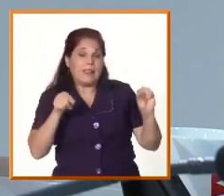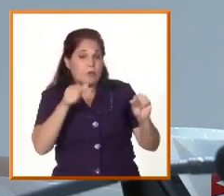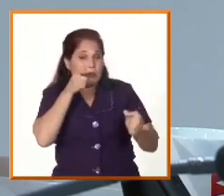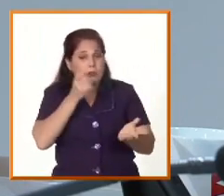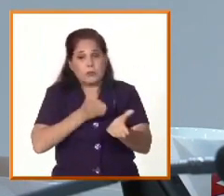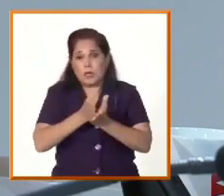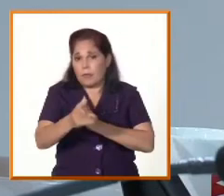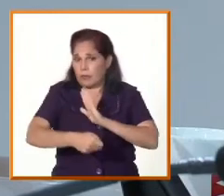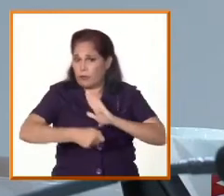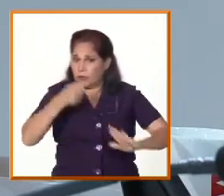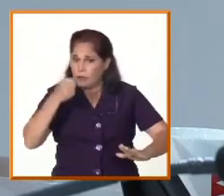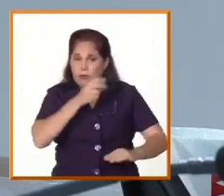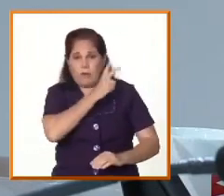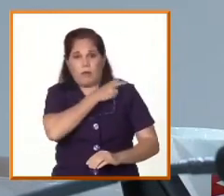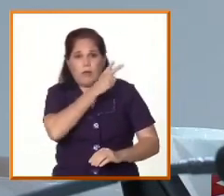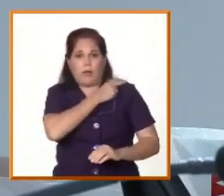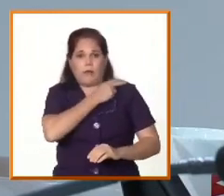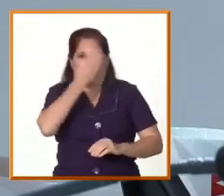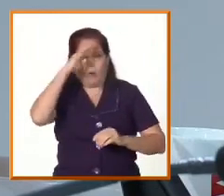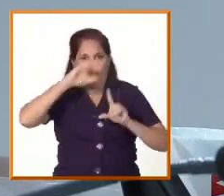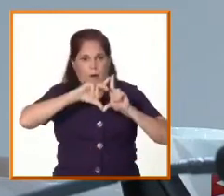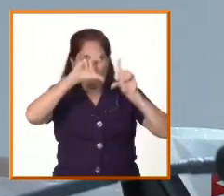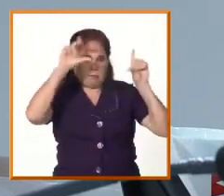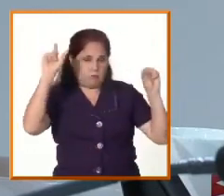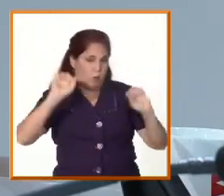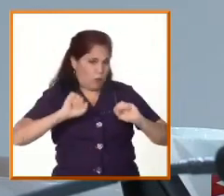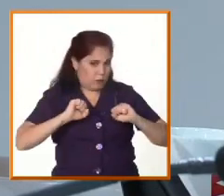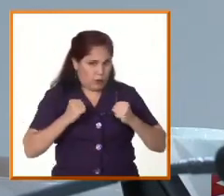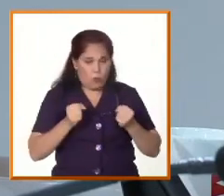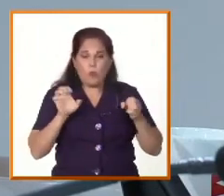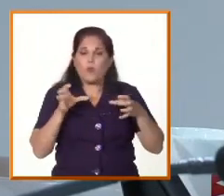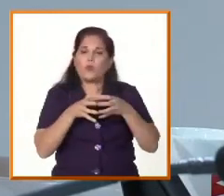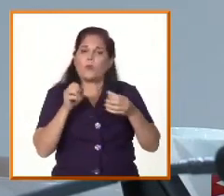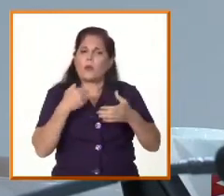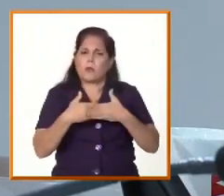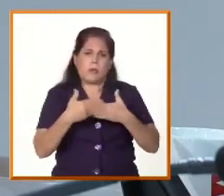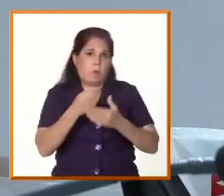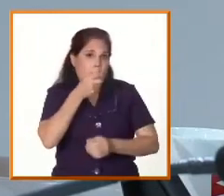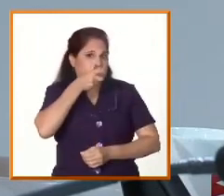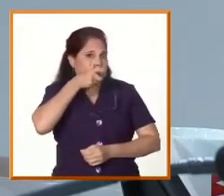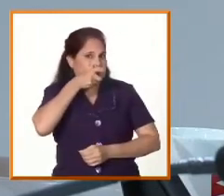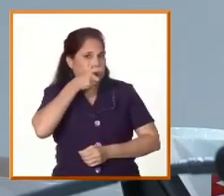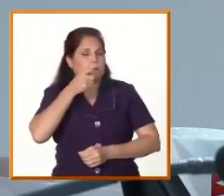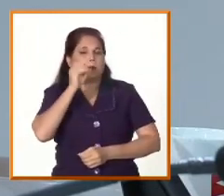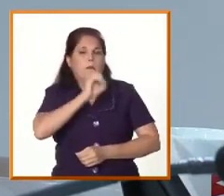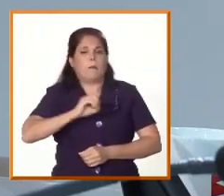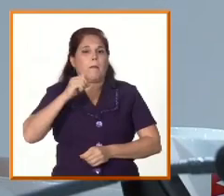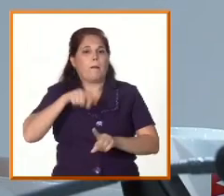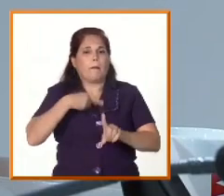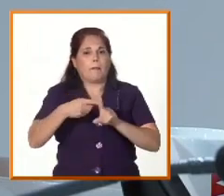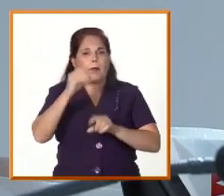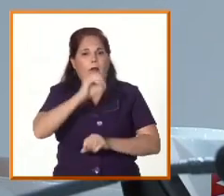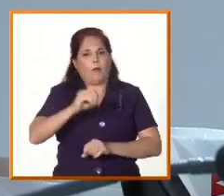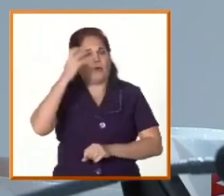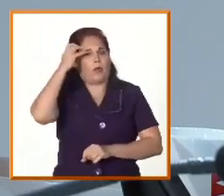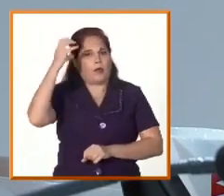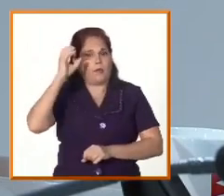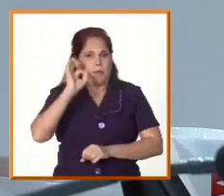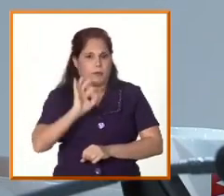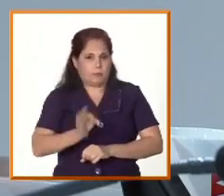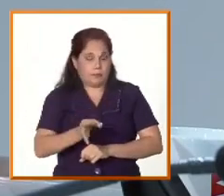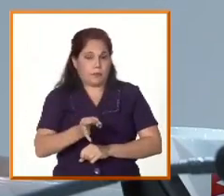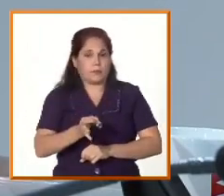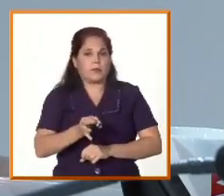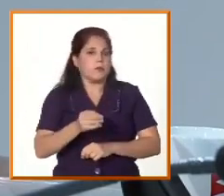permanente por las autoridades de los territorios por el grupo empresarial y por el organismo ahora este